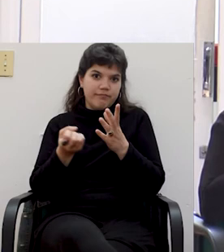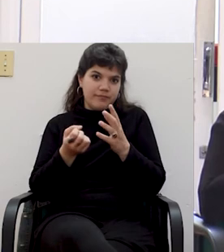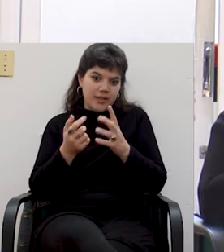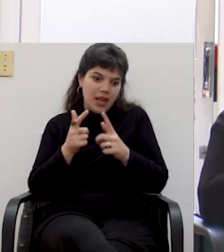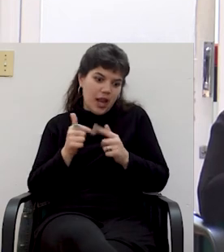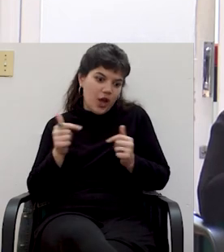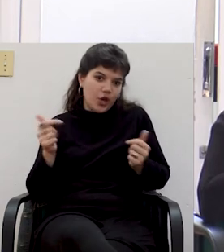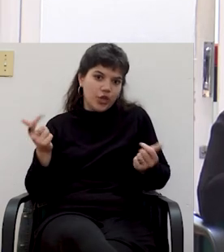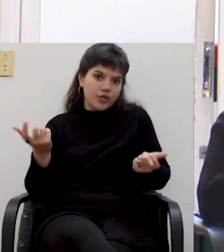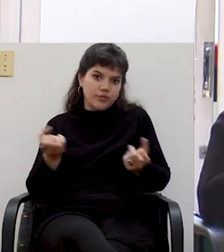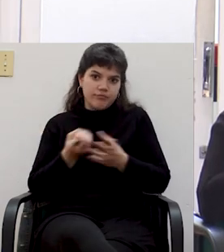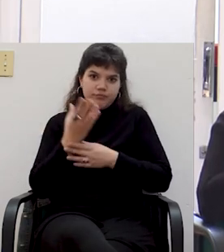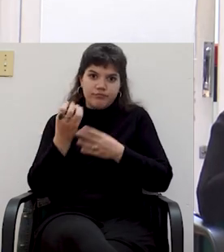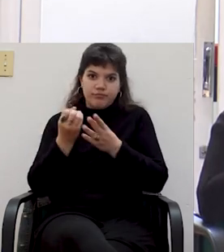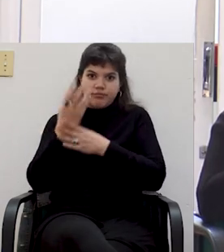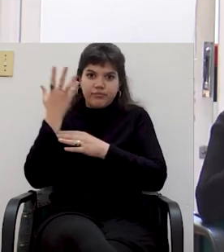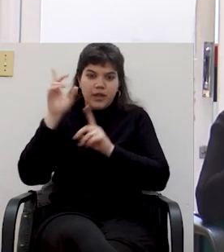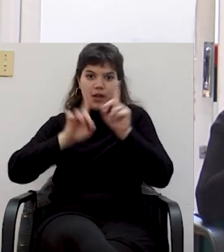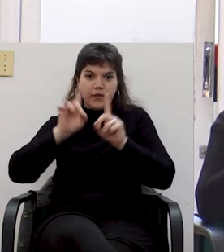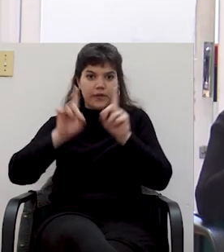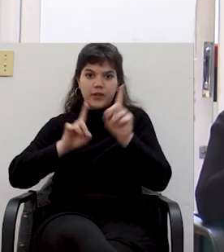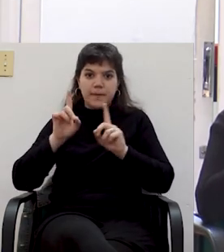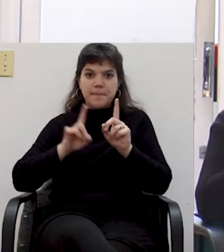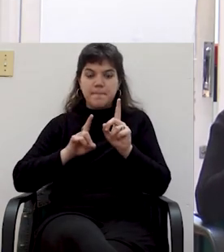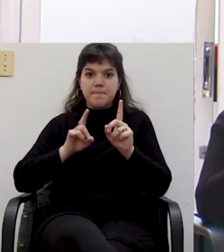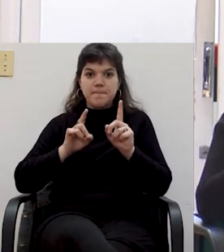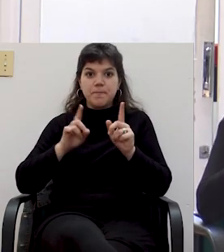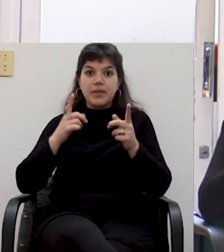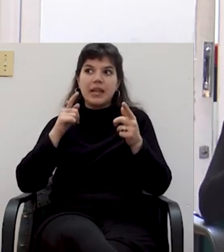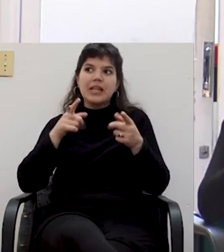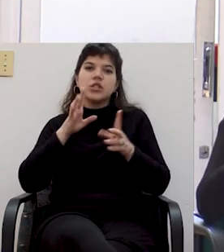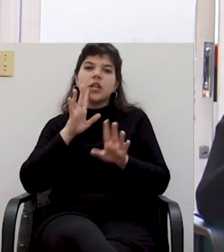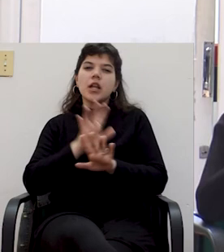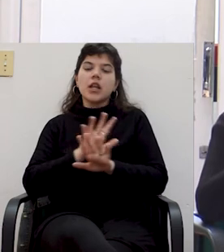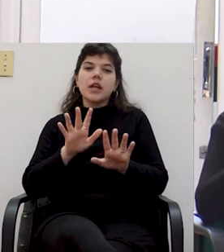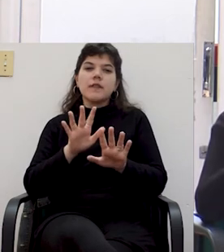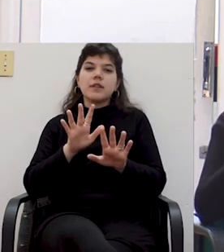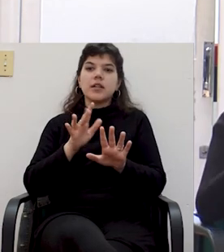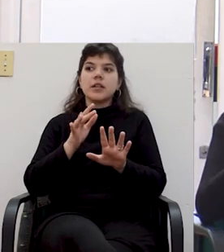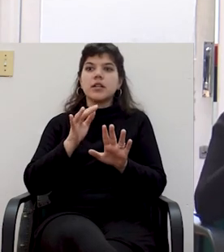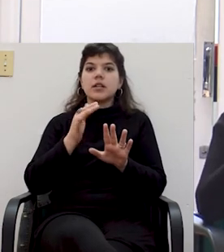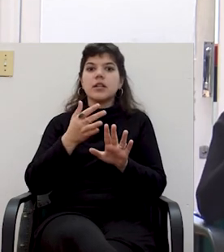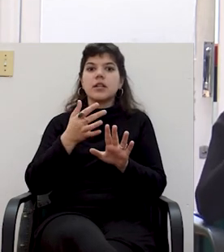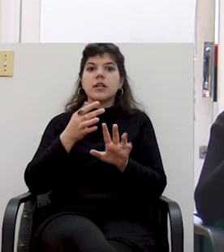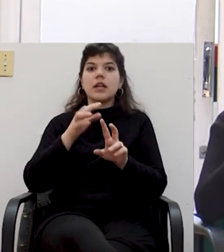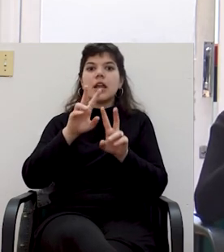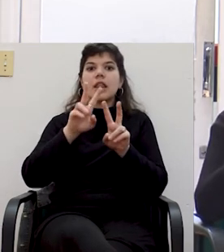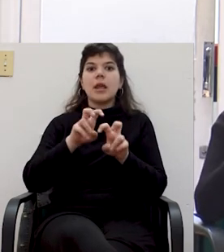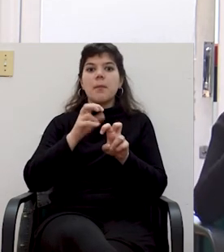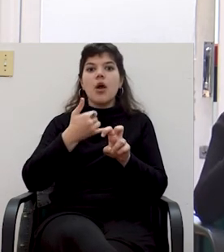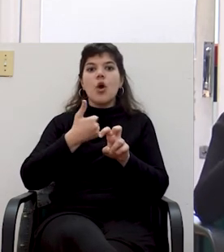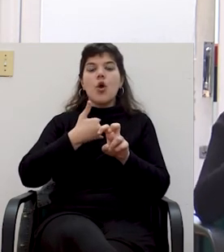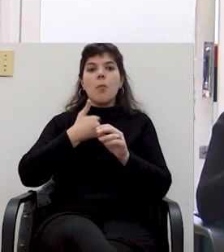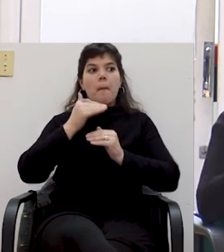de los cometidos que tenemos en la universidad. Y eso no es ni más ni menos también que